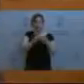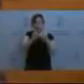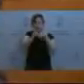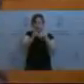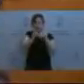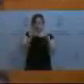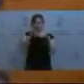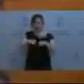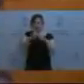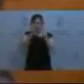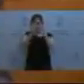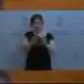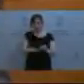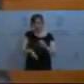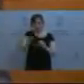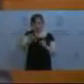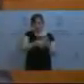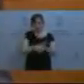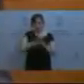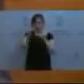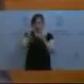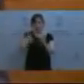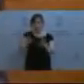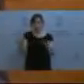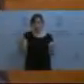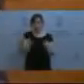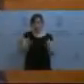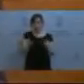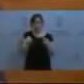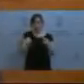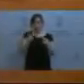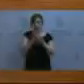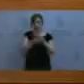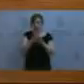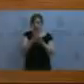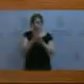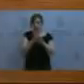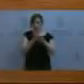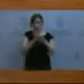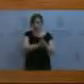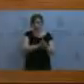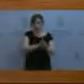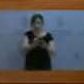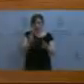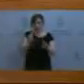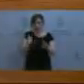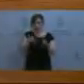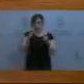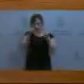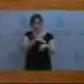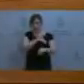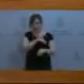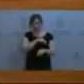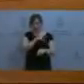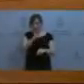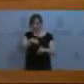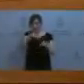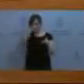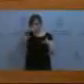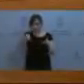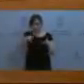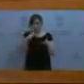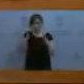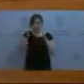discuta usted la importancia académica. Pero ¿sabe lo que pasa? Que más allá de donde hemos fallado es que más allá del academicismo, del ámbito académico, estas pinturas se hacen en un periodo